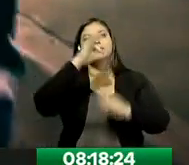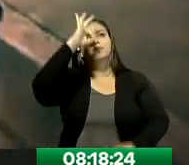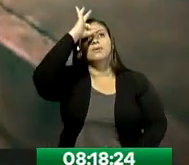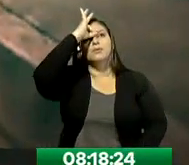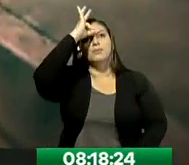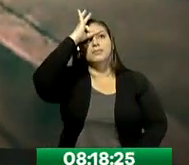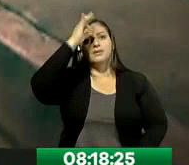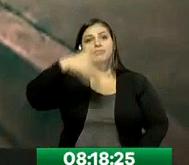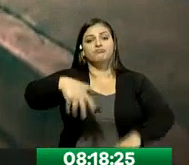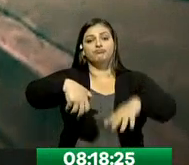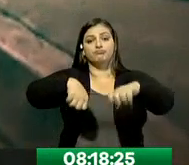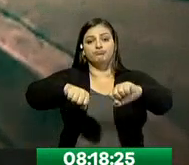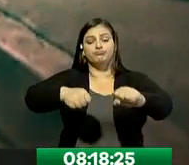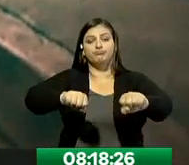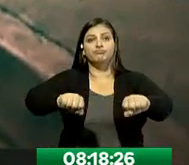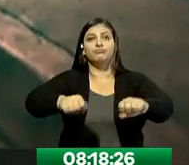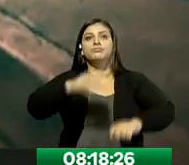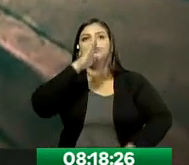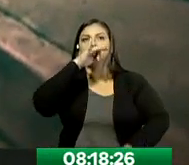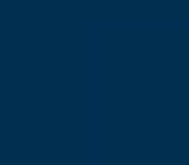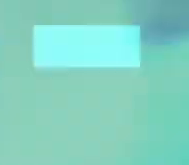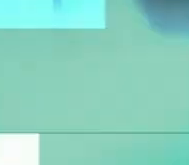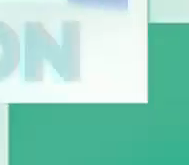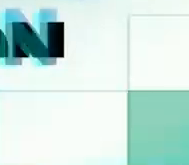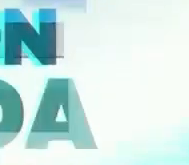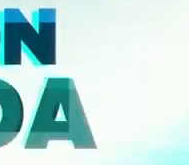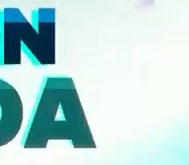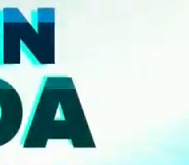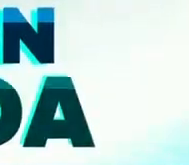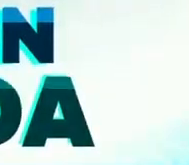Informó Roselena Vázquez.